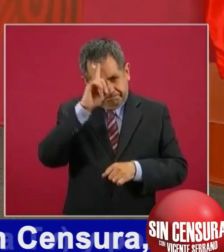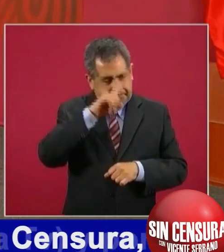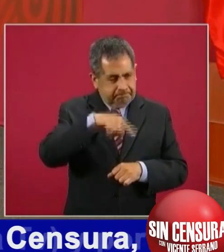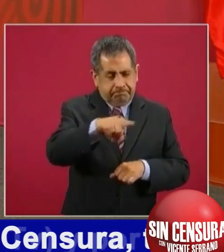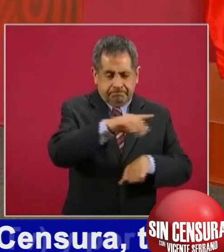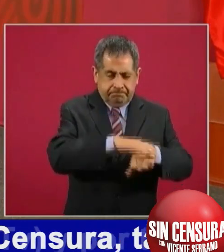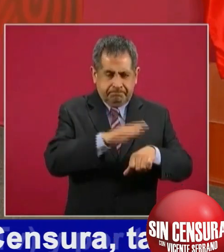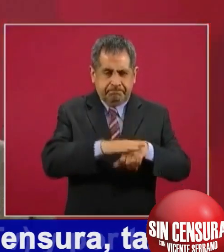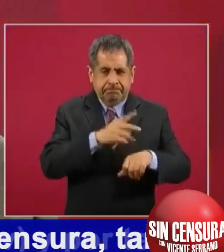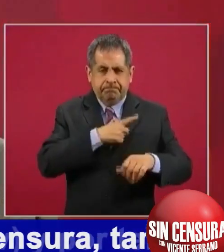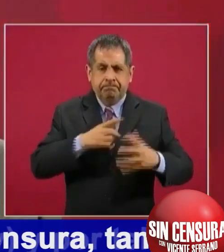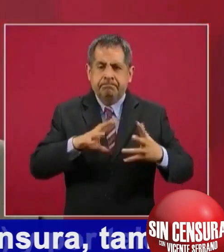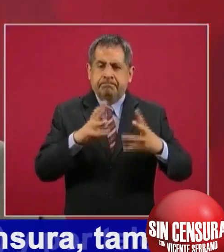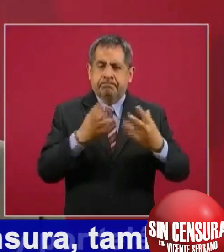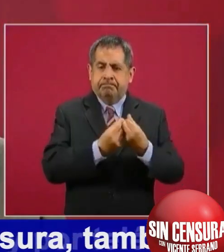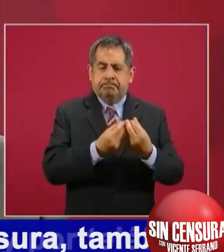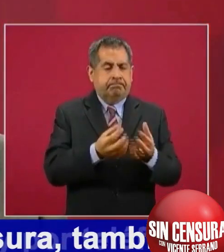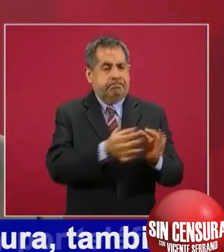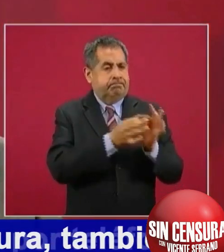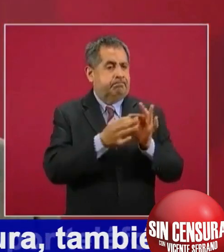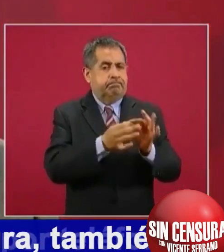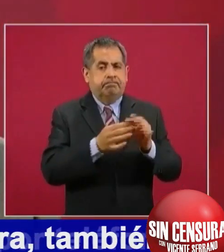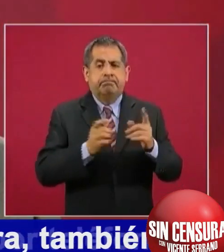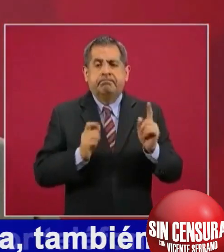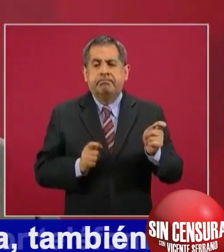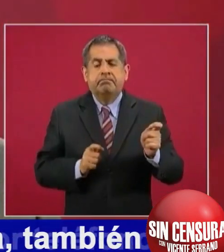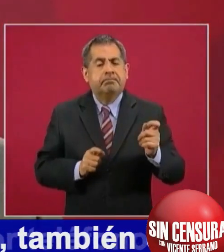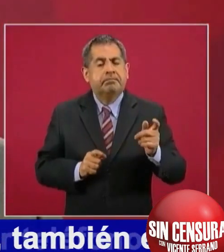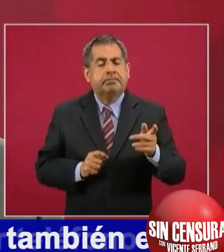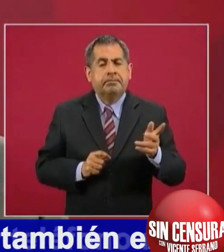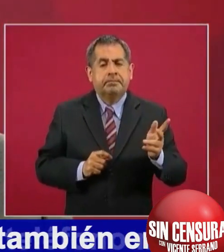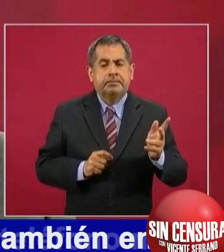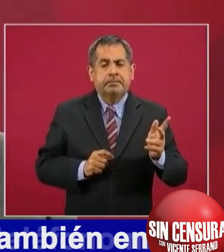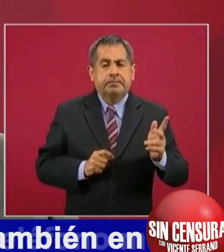¿no? Que no